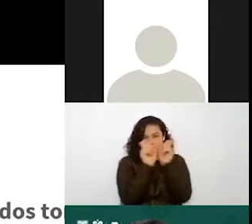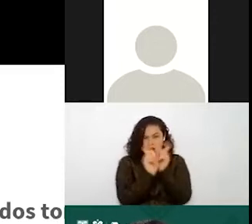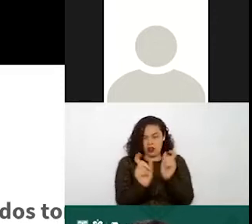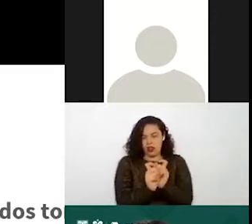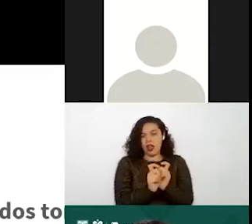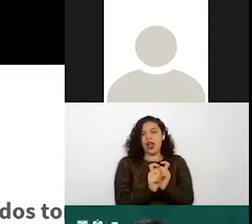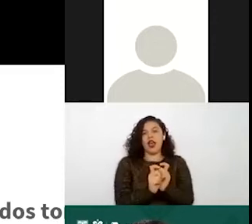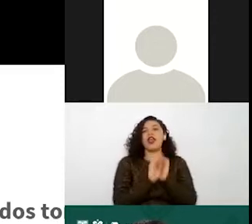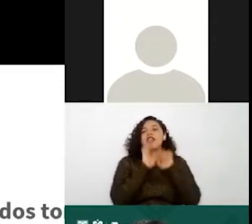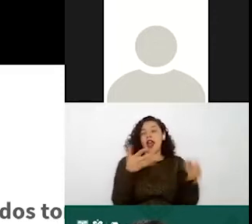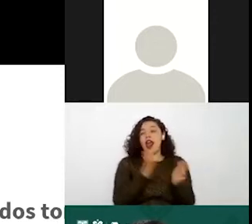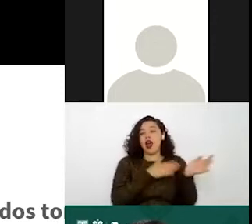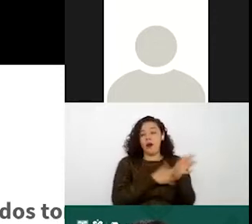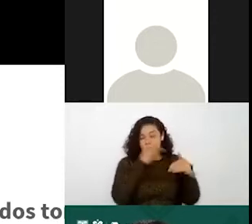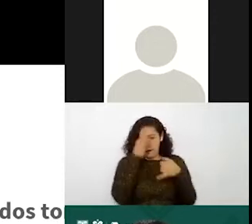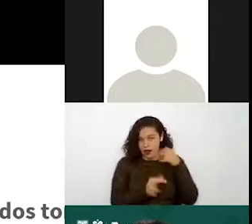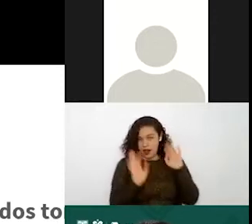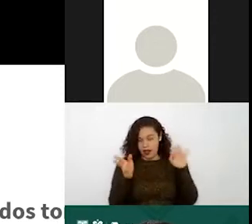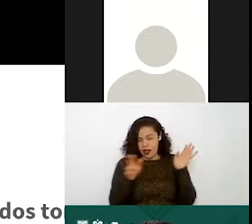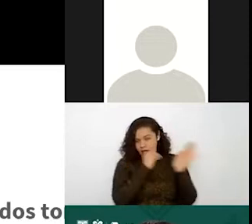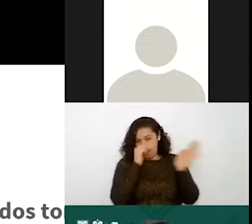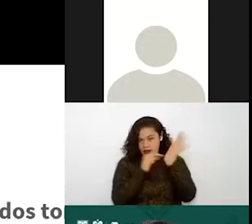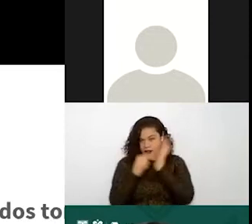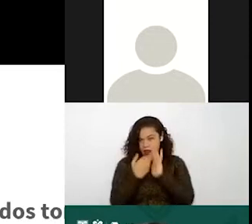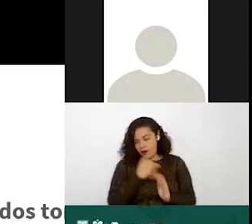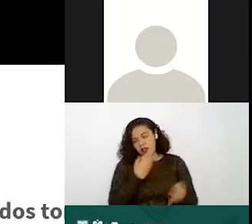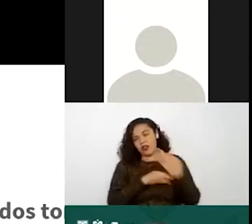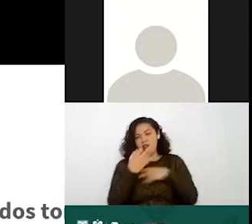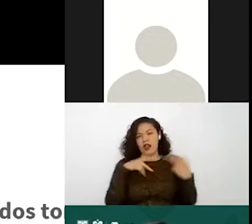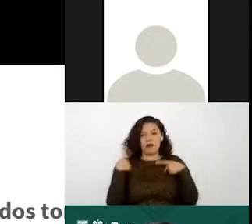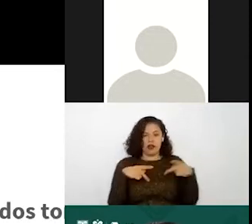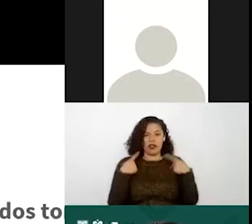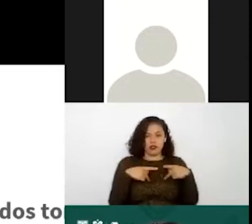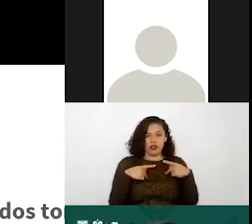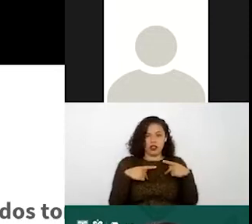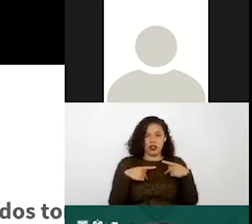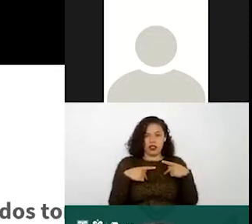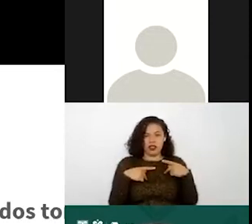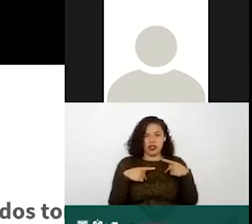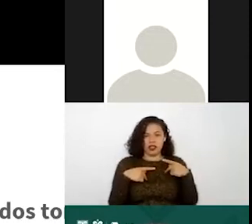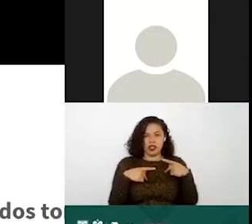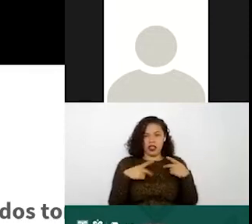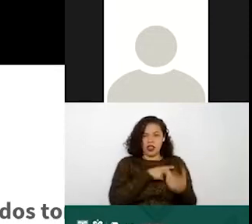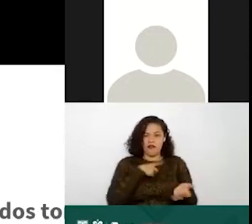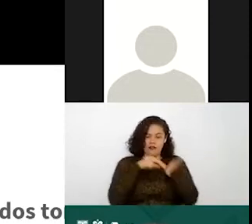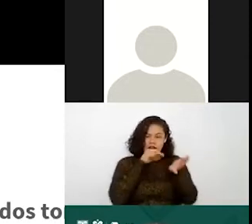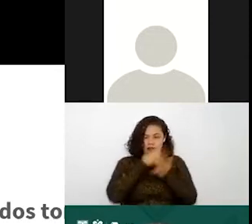este la hoja final y por todos los asistentes la lista de asistencia